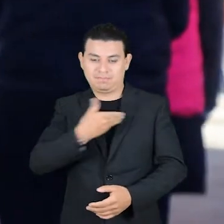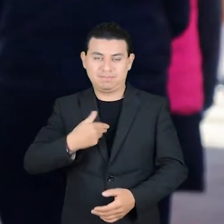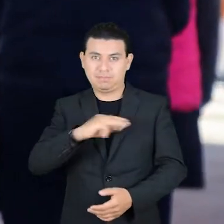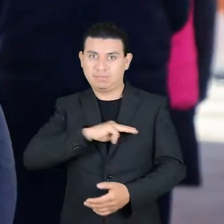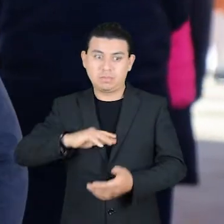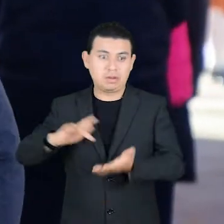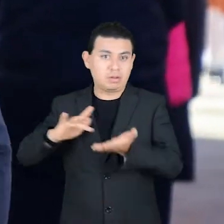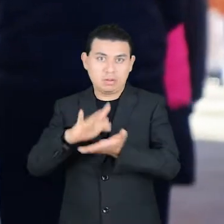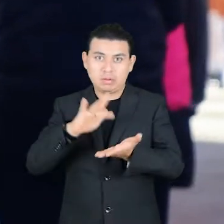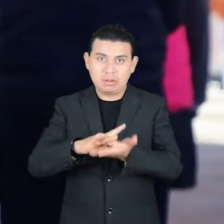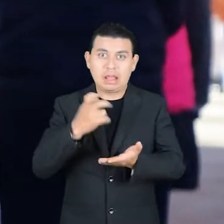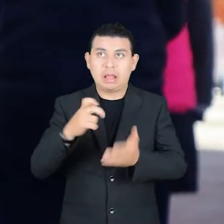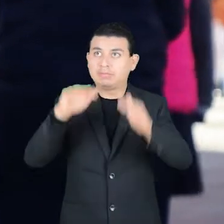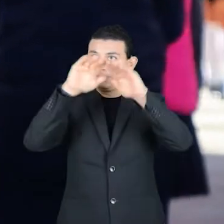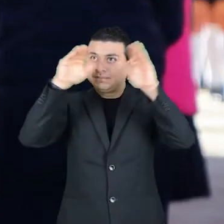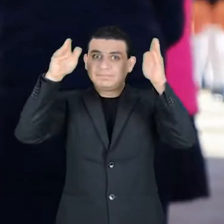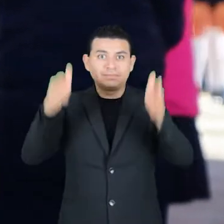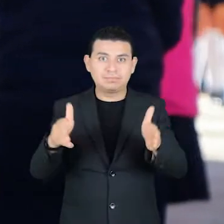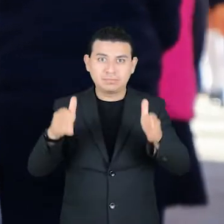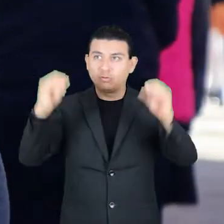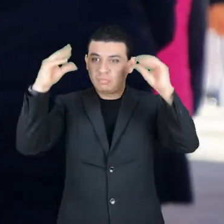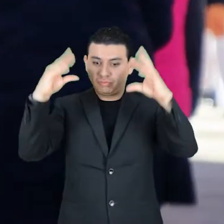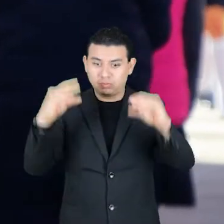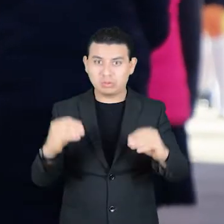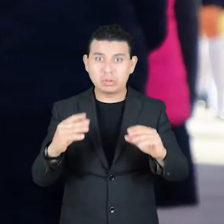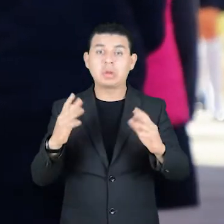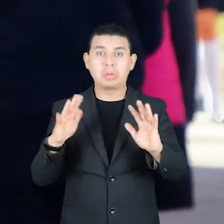beneficiando alrededor de 100 alumnos